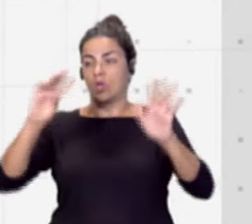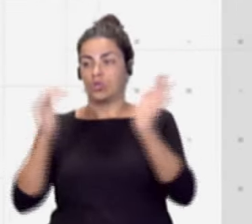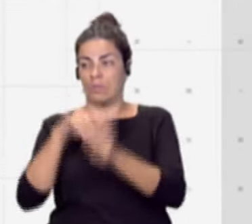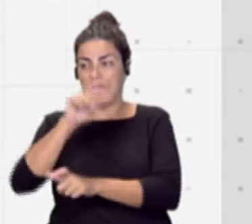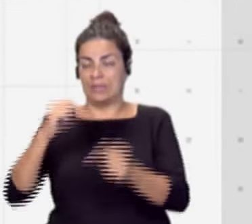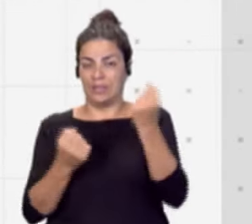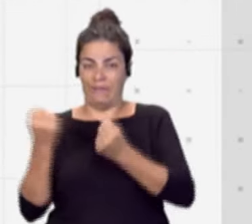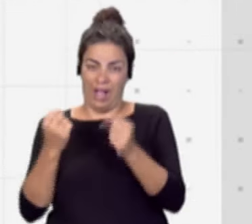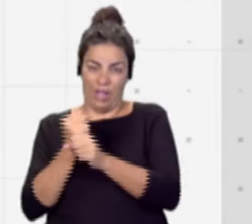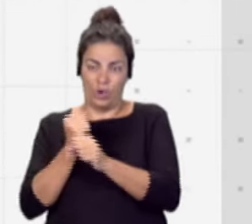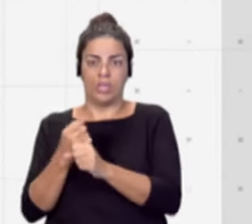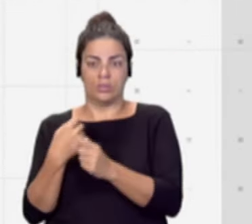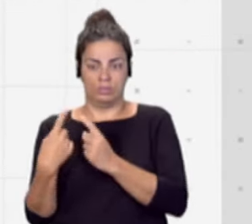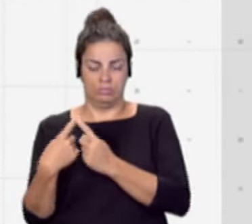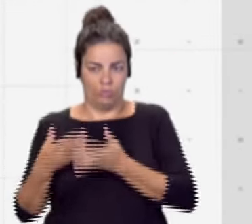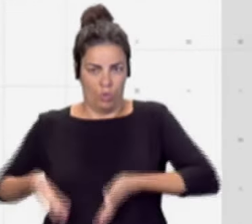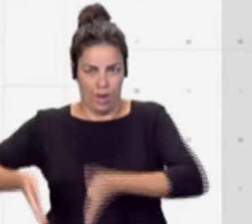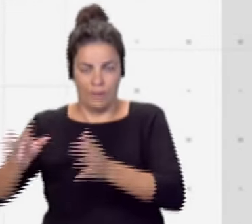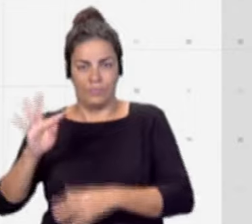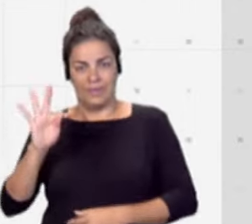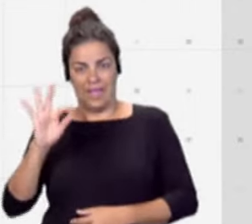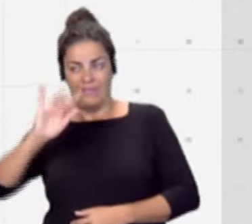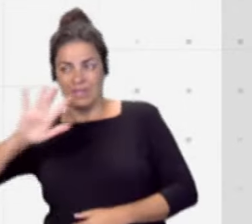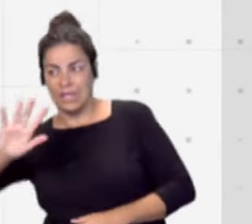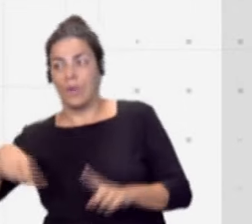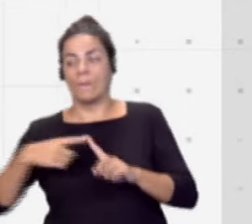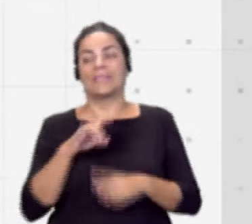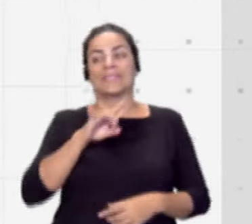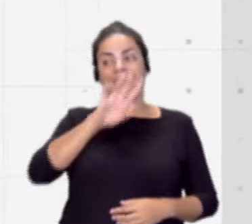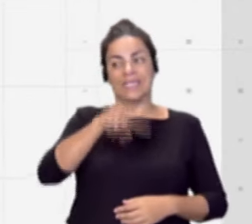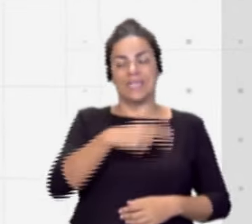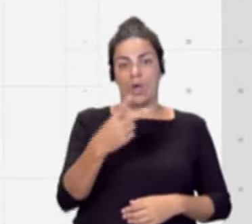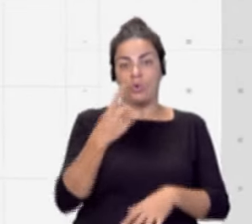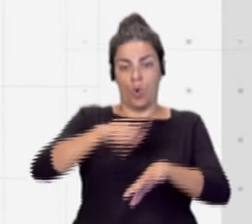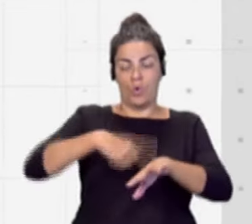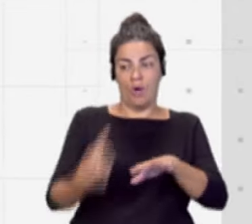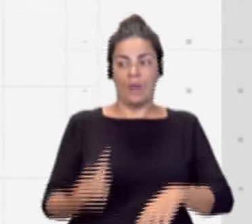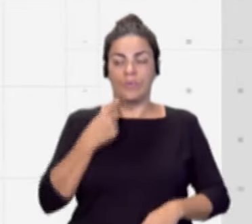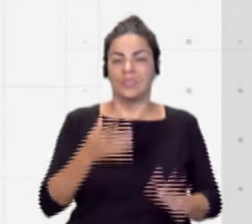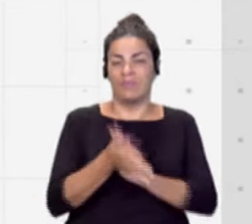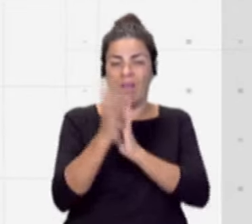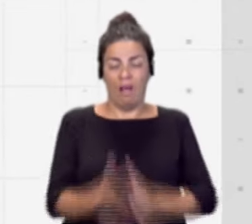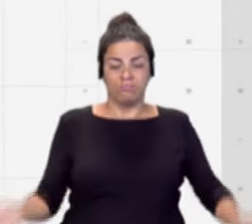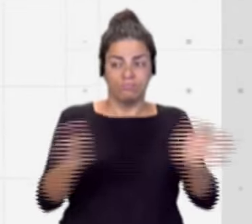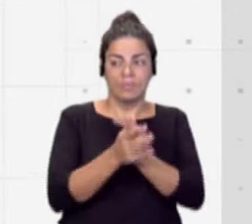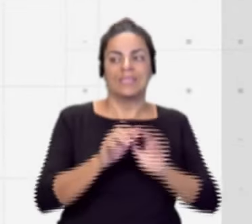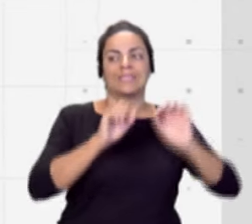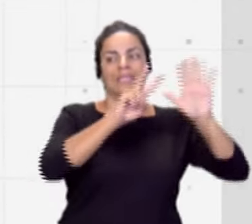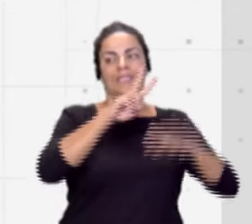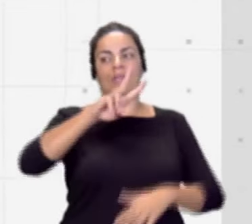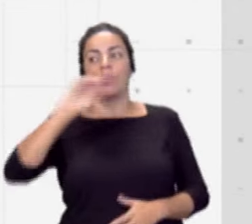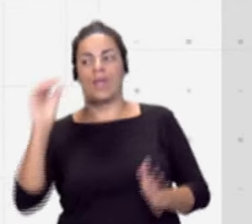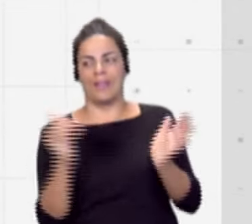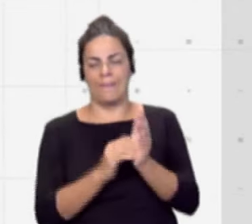el coste empresarial por hora es de 15 euros, las pérdidas ascienden a los 720.000 euros.